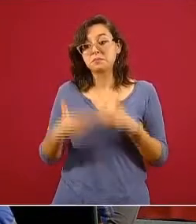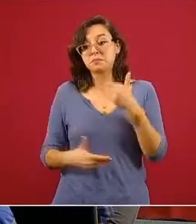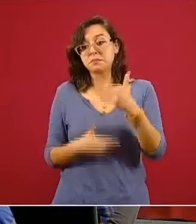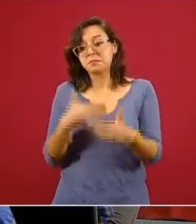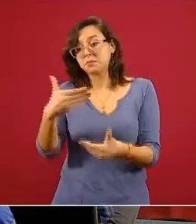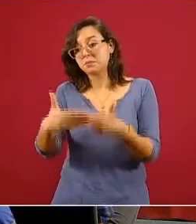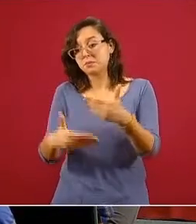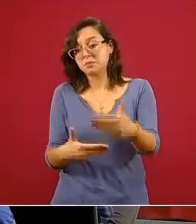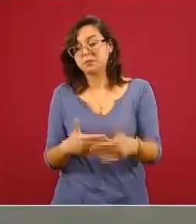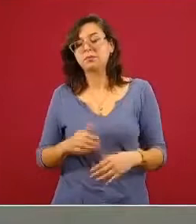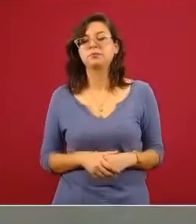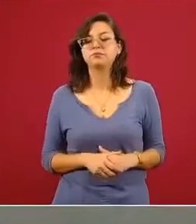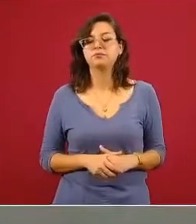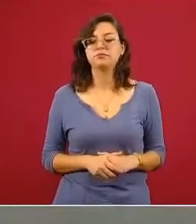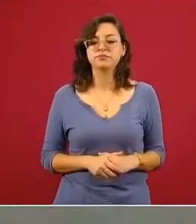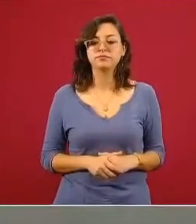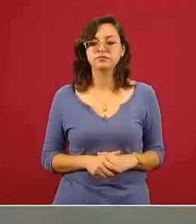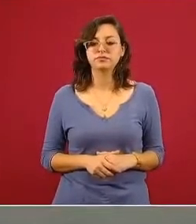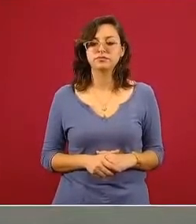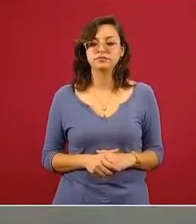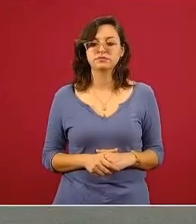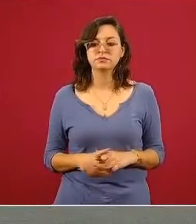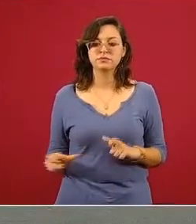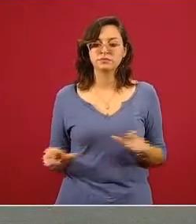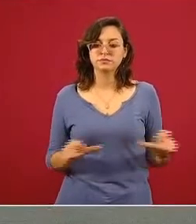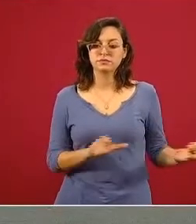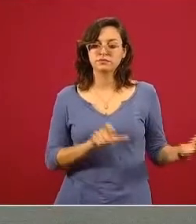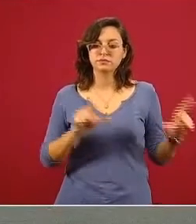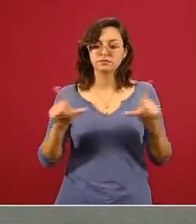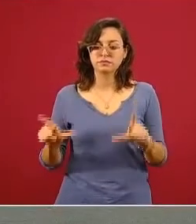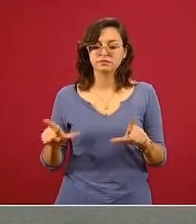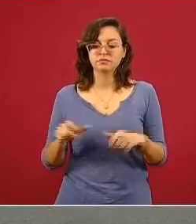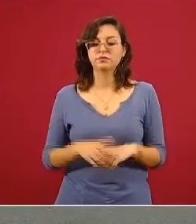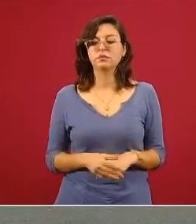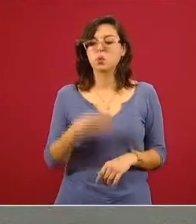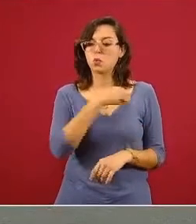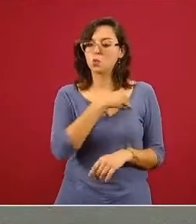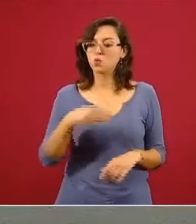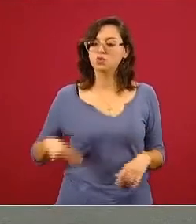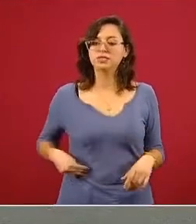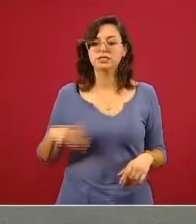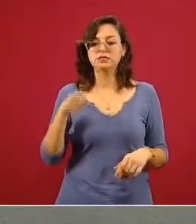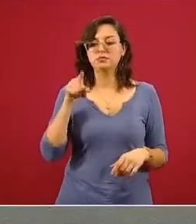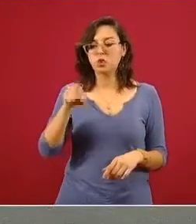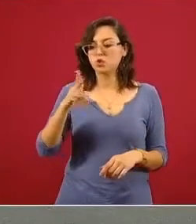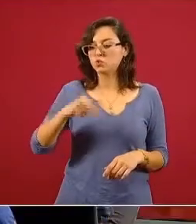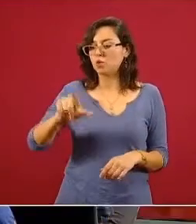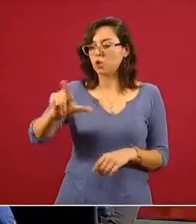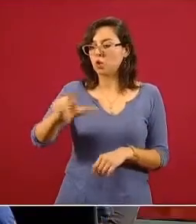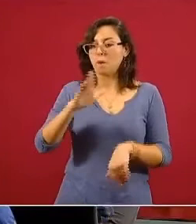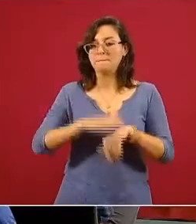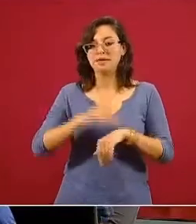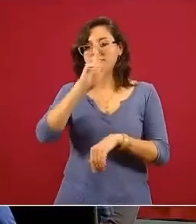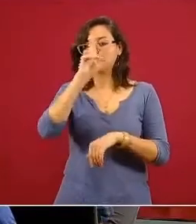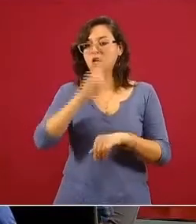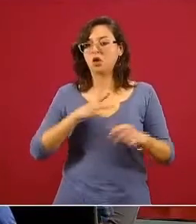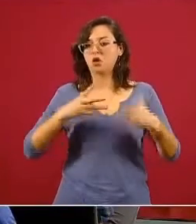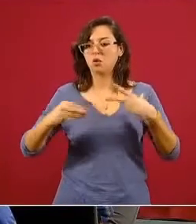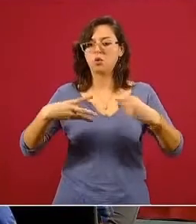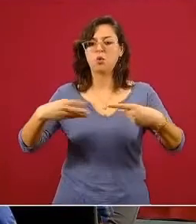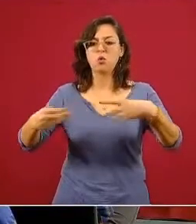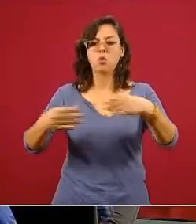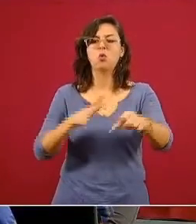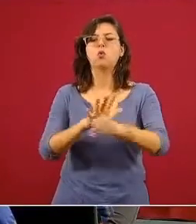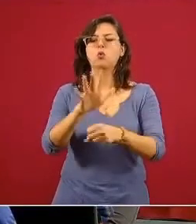este número se mueve. Veamos la siguiente diapositiva, los principales municipios de Nuevo León que han contribuido a